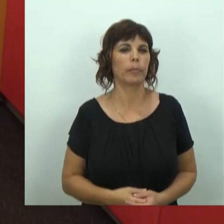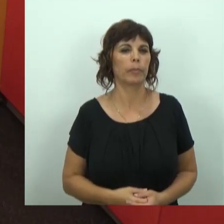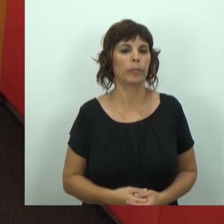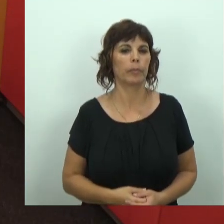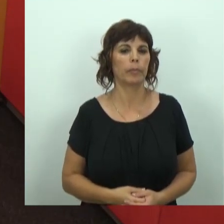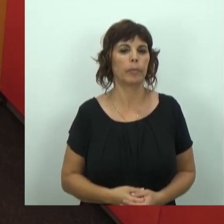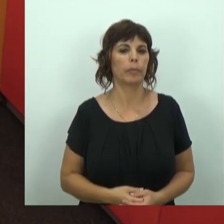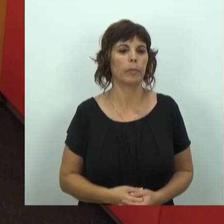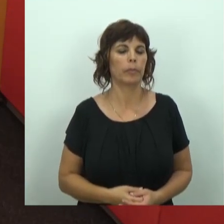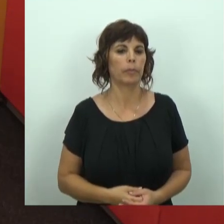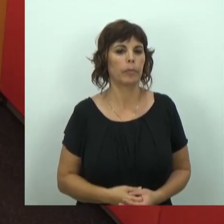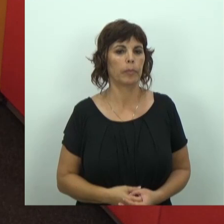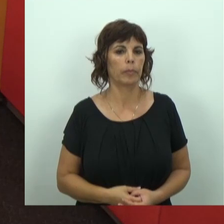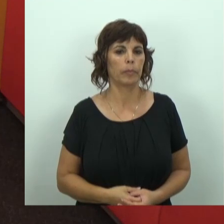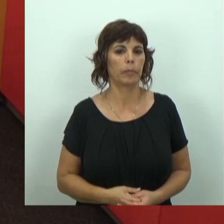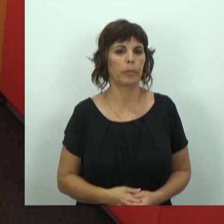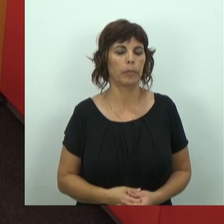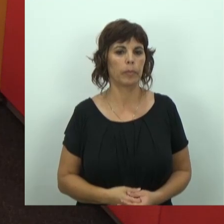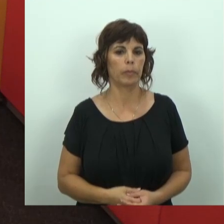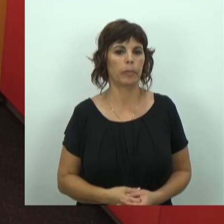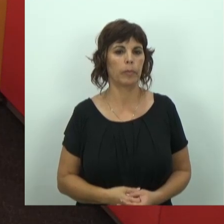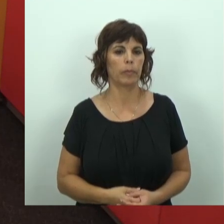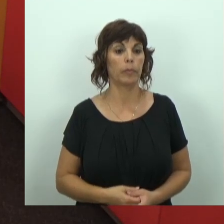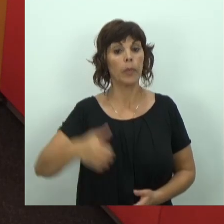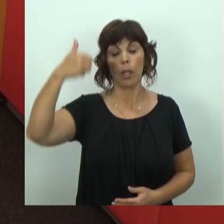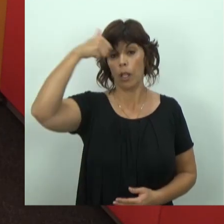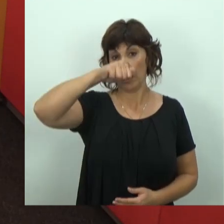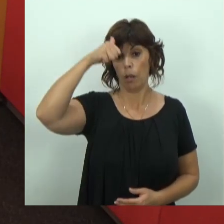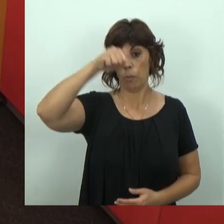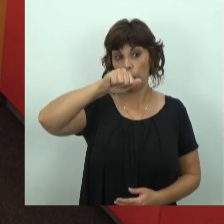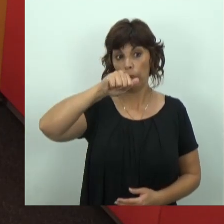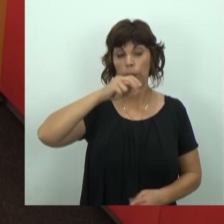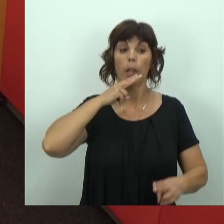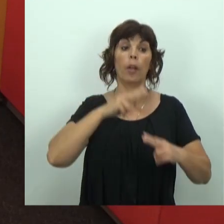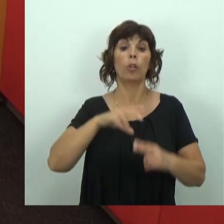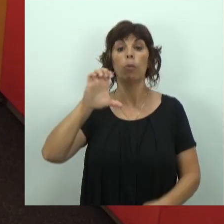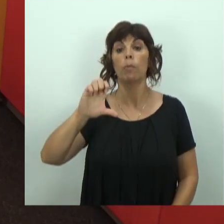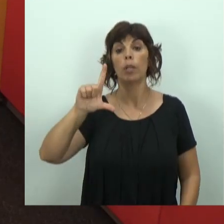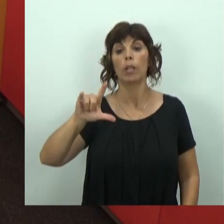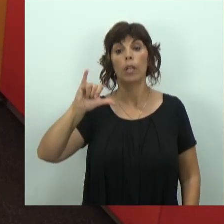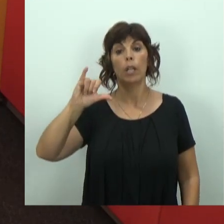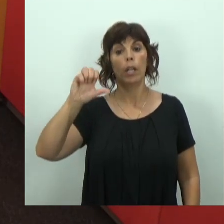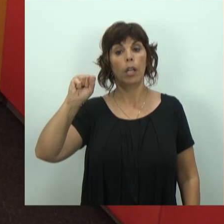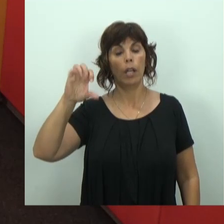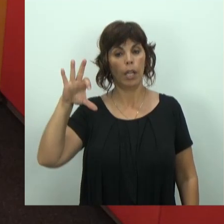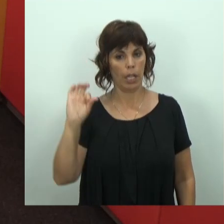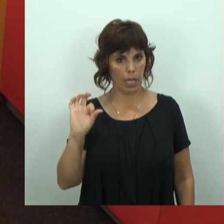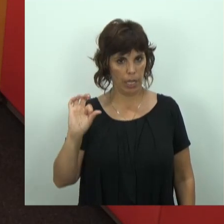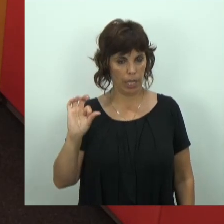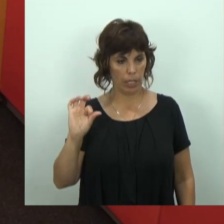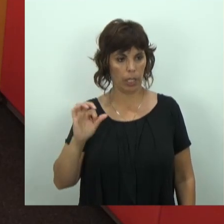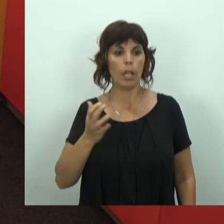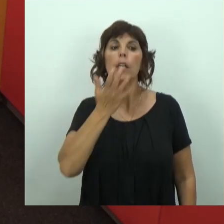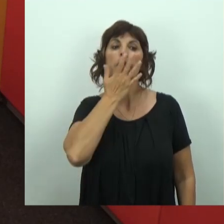nadie puede vivir, como dijo el profeta Elías y su discípulo Eliseo: